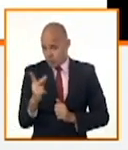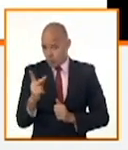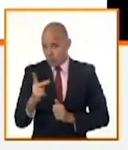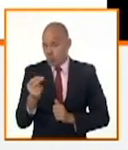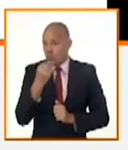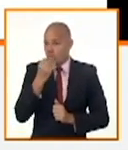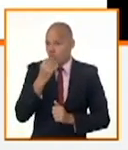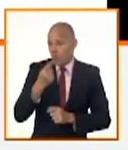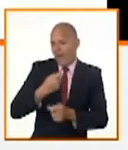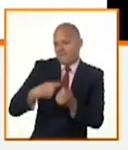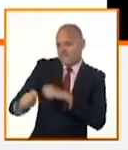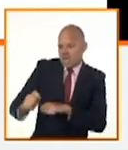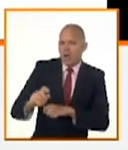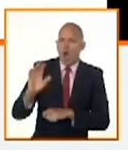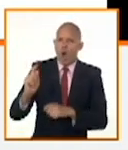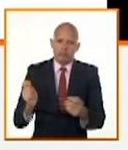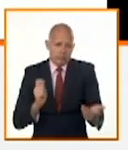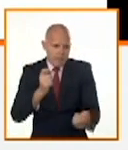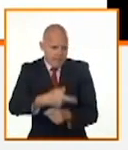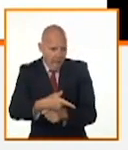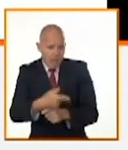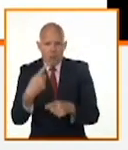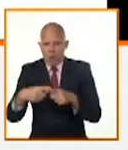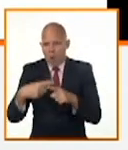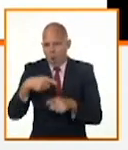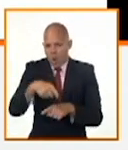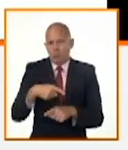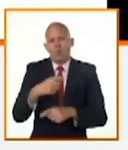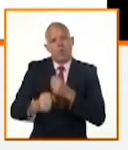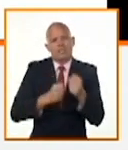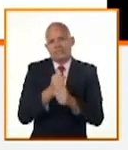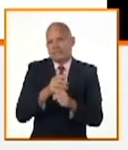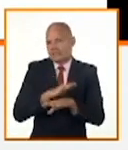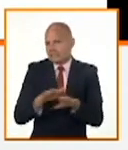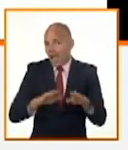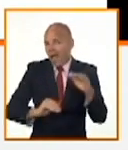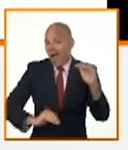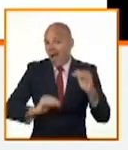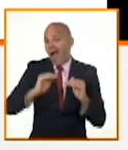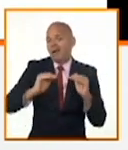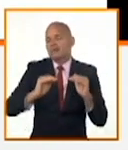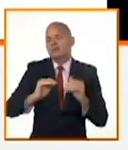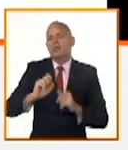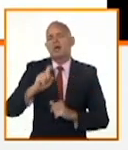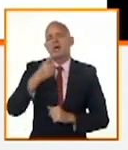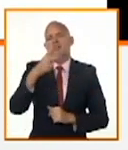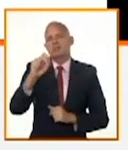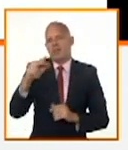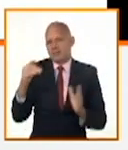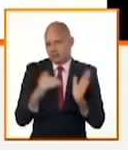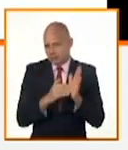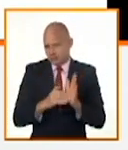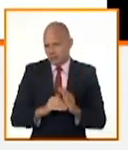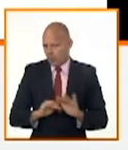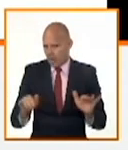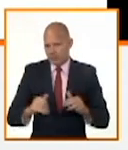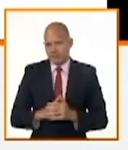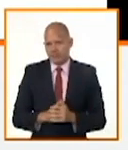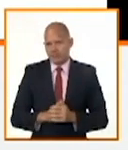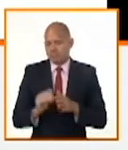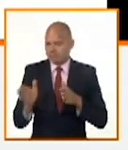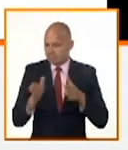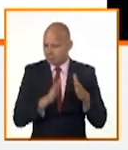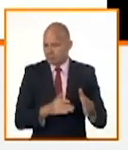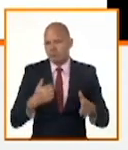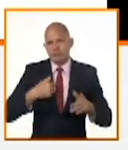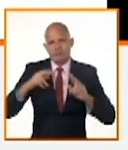sea en un cajero automático o en un banco en cadena no que también ofrecen el a través de los terminales de punto de venta es importante volvemos de nuevo al inicio